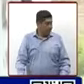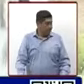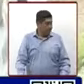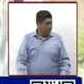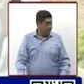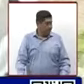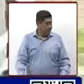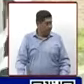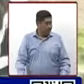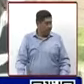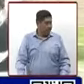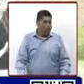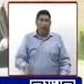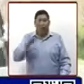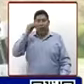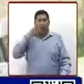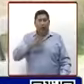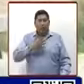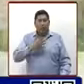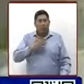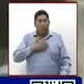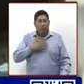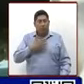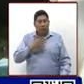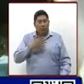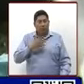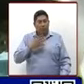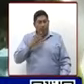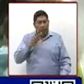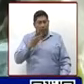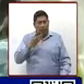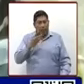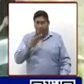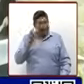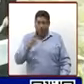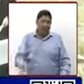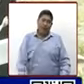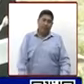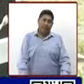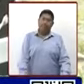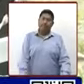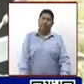Era solidario con todos, con todos.